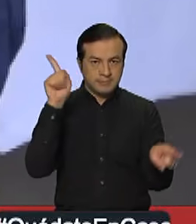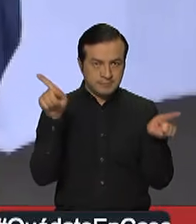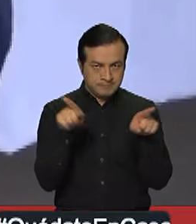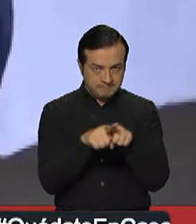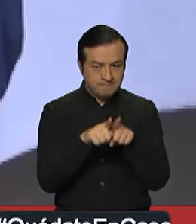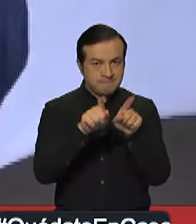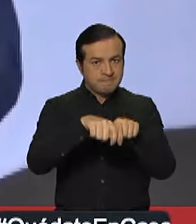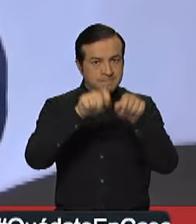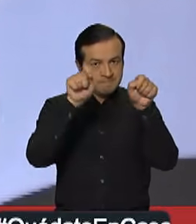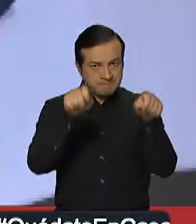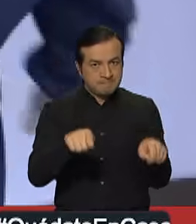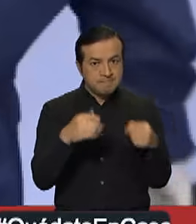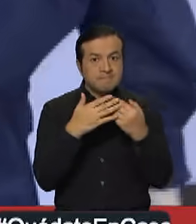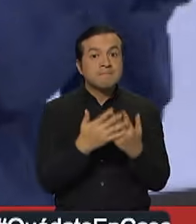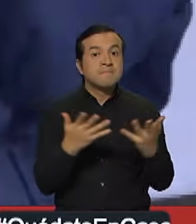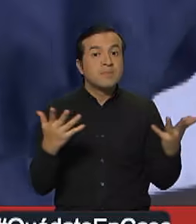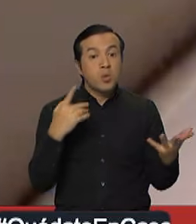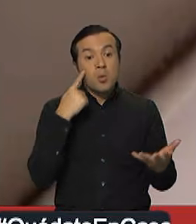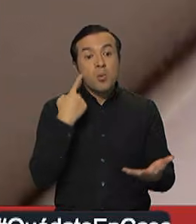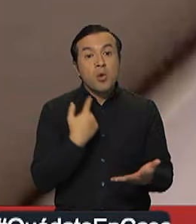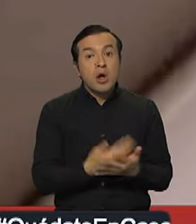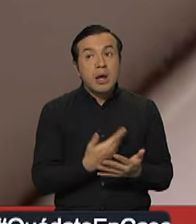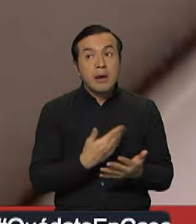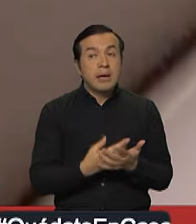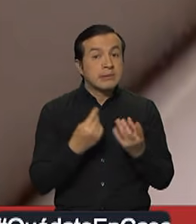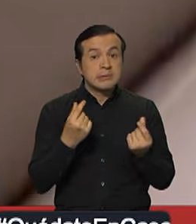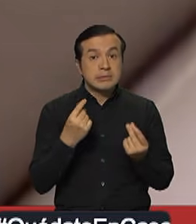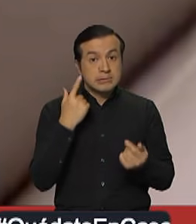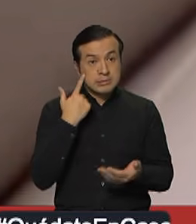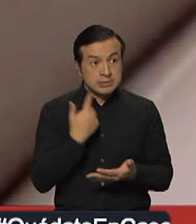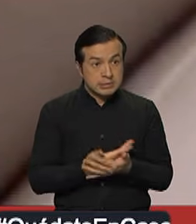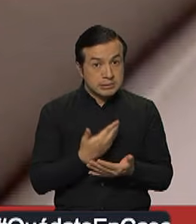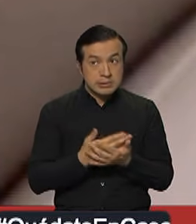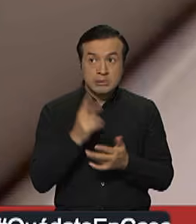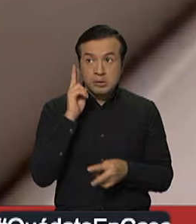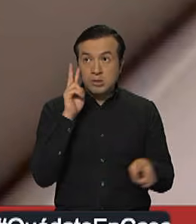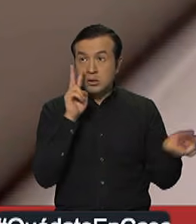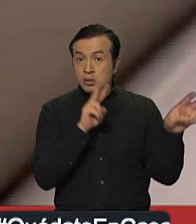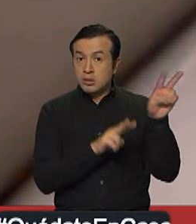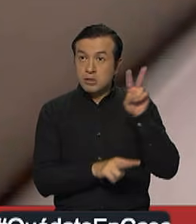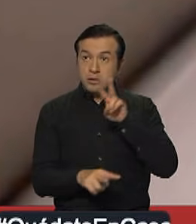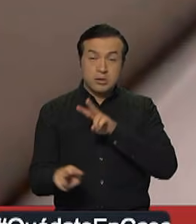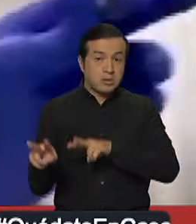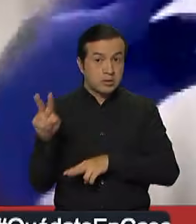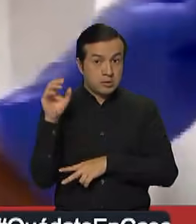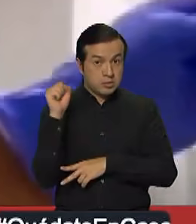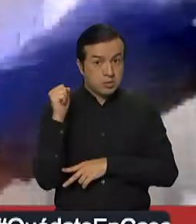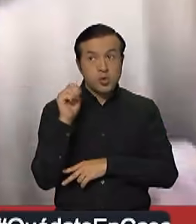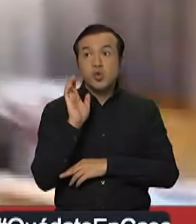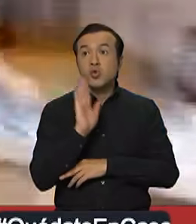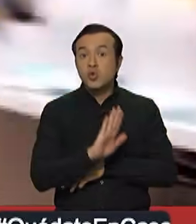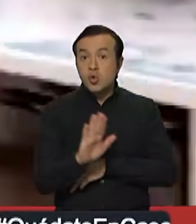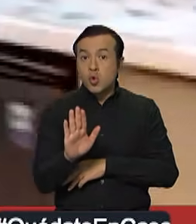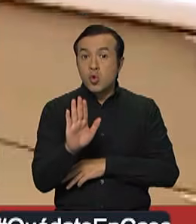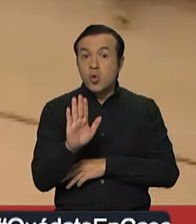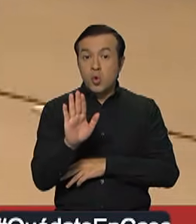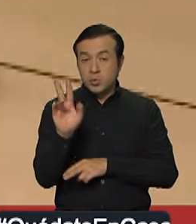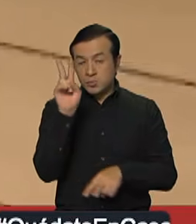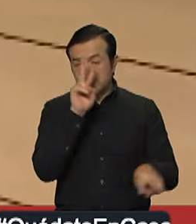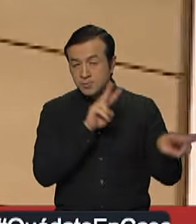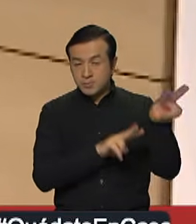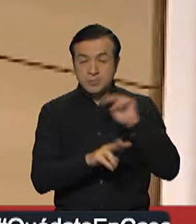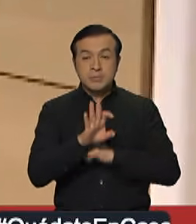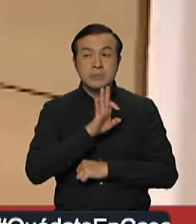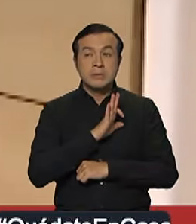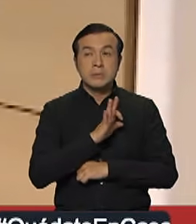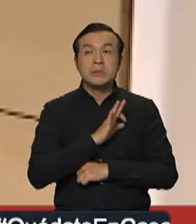un convenio realizar pruebas rápidas y efectuar un muestreo para determinar mediante un estudio técnico